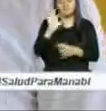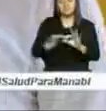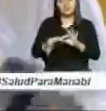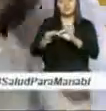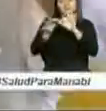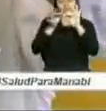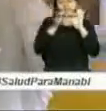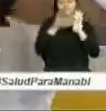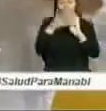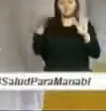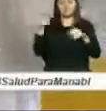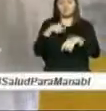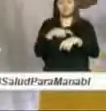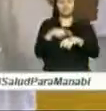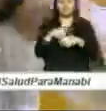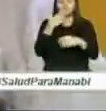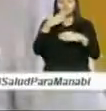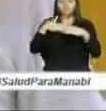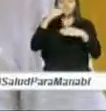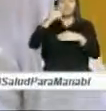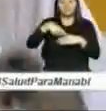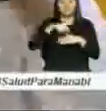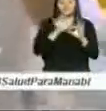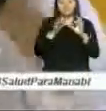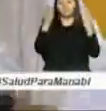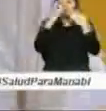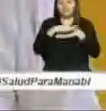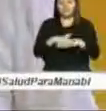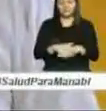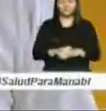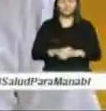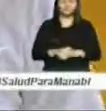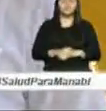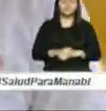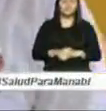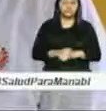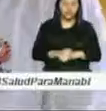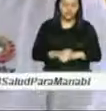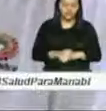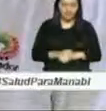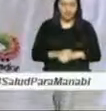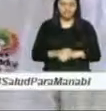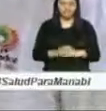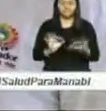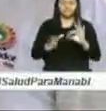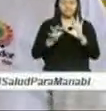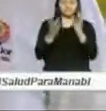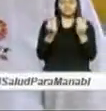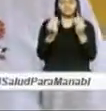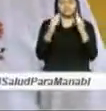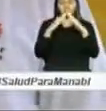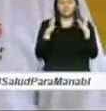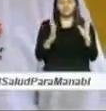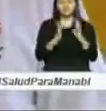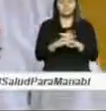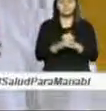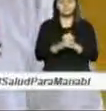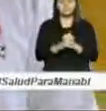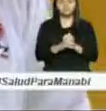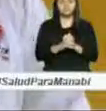reparación. La fase de reparación, la inmensa mayoría ya ha sido concluida. Se han reparado decenas de miles de viviendas.